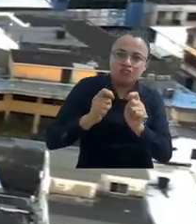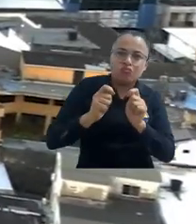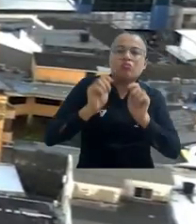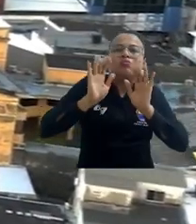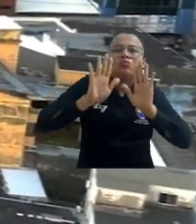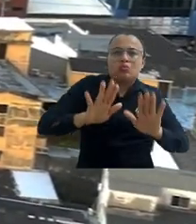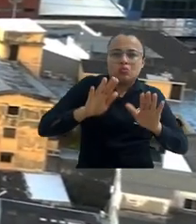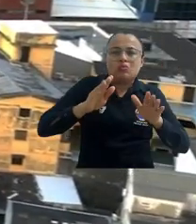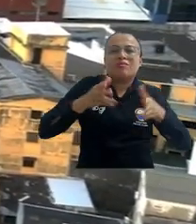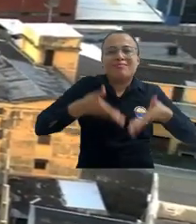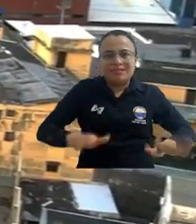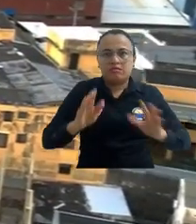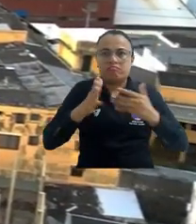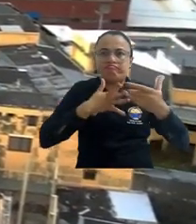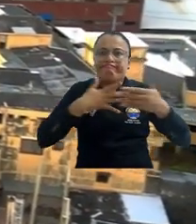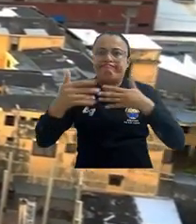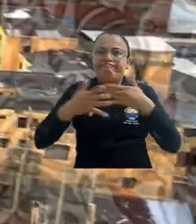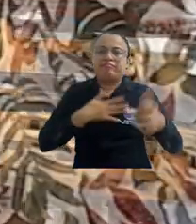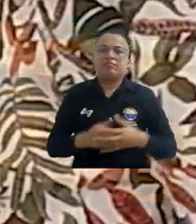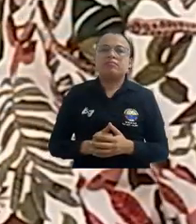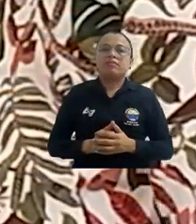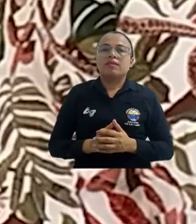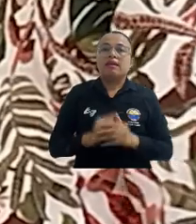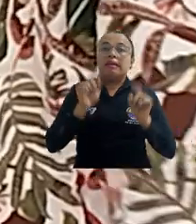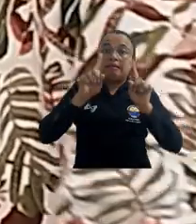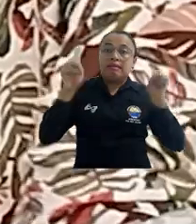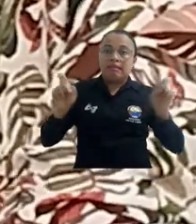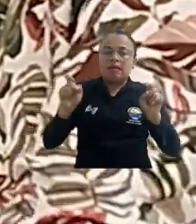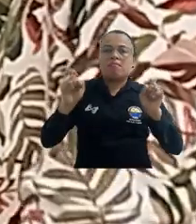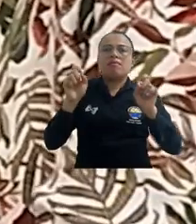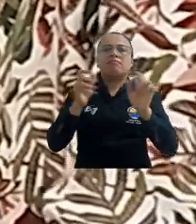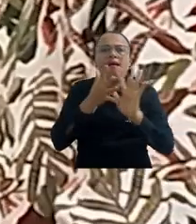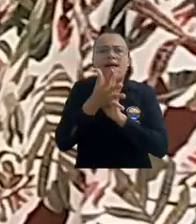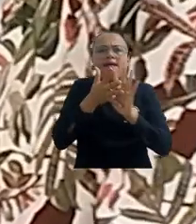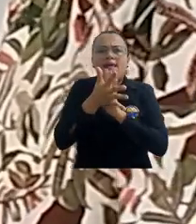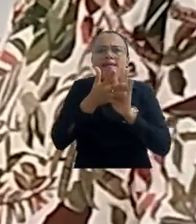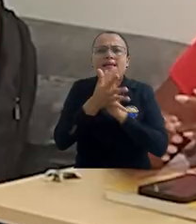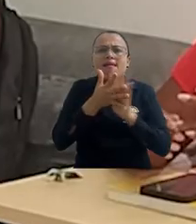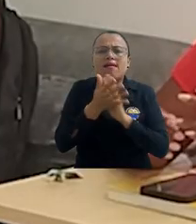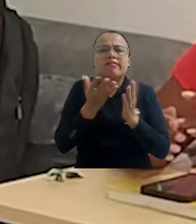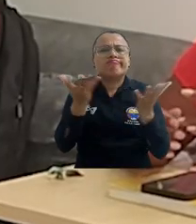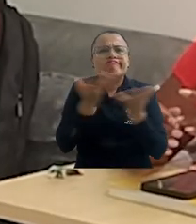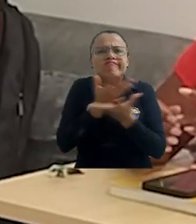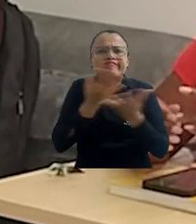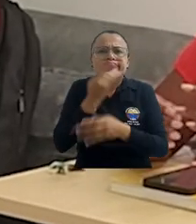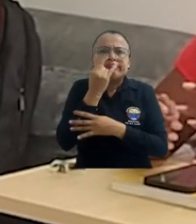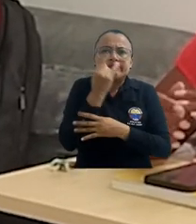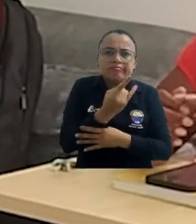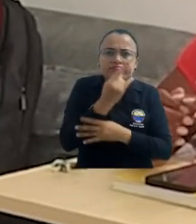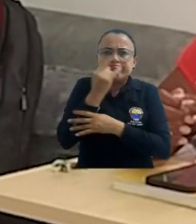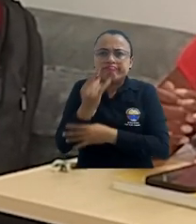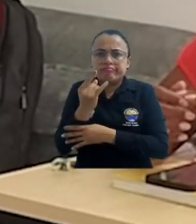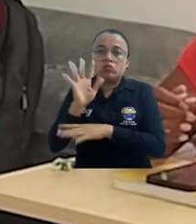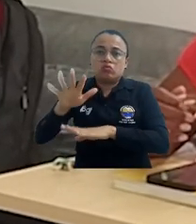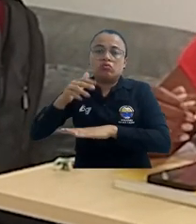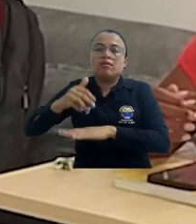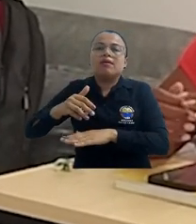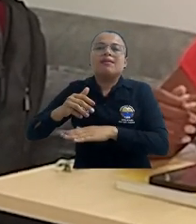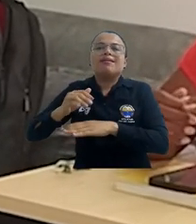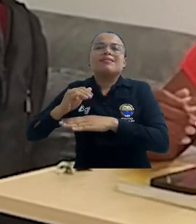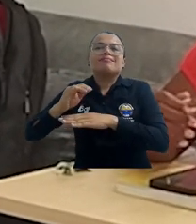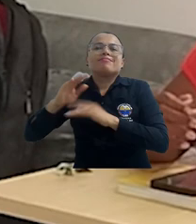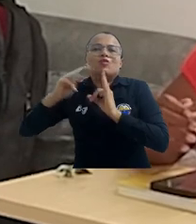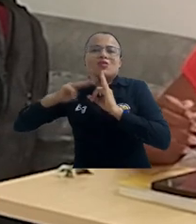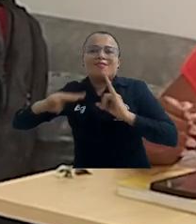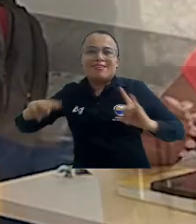San Andrés iniciaron las mesas de trabajo que abordaron temas de las diferentes áreas de interés mutuo, entre ellas las iniciativas de la